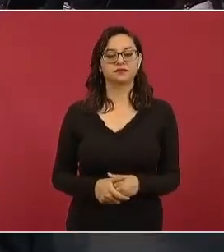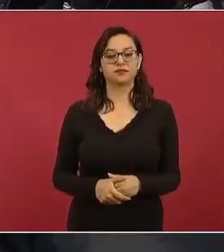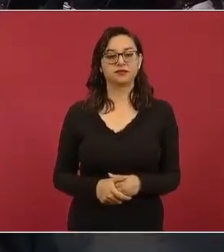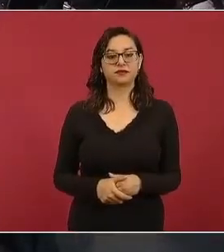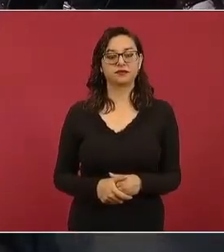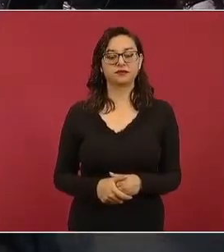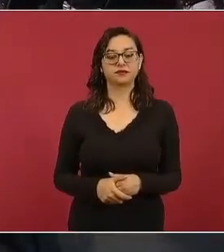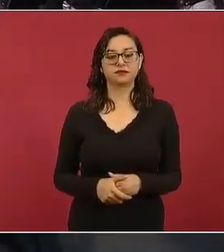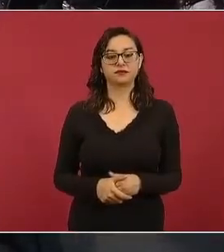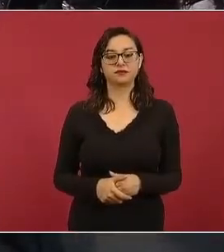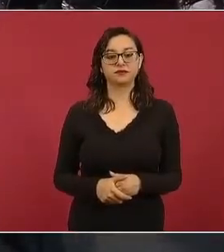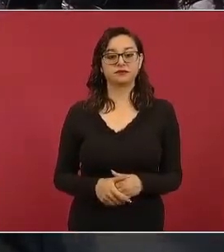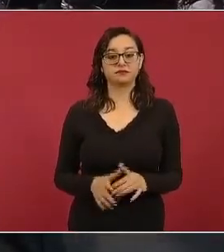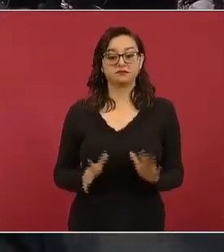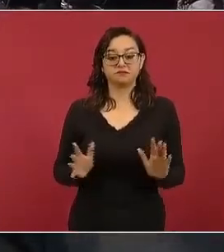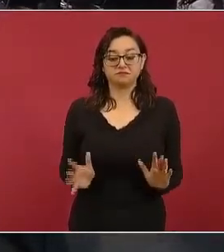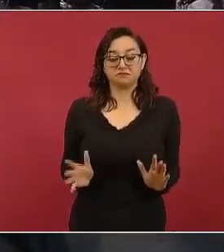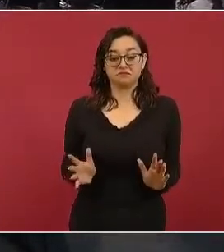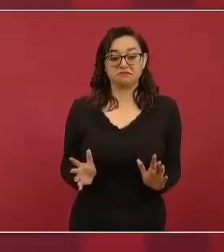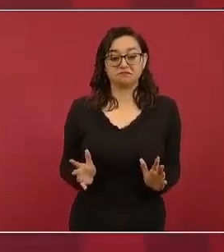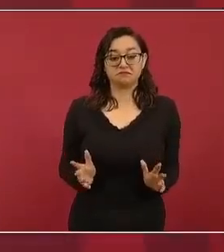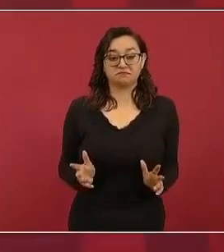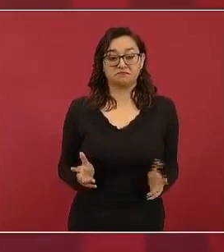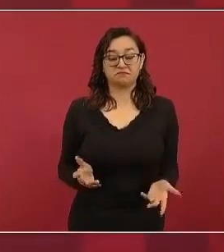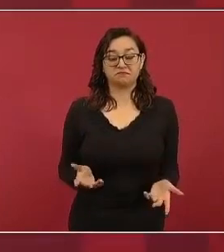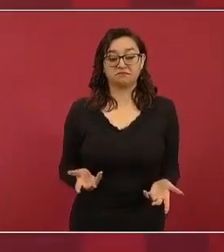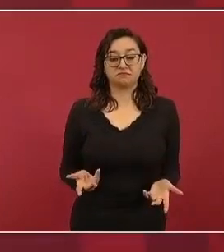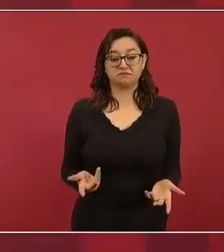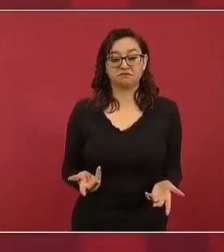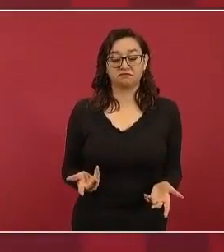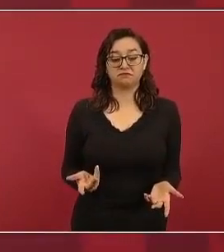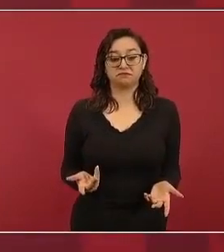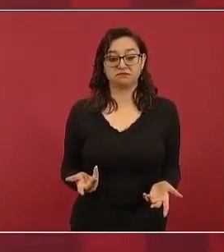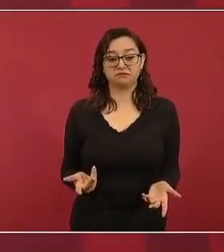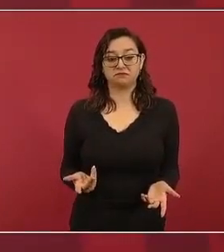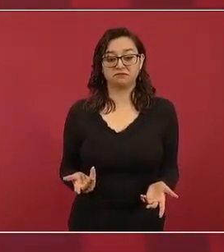Y si eso lo